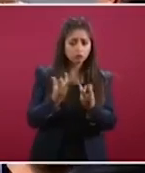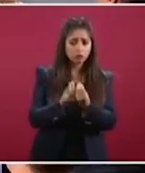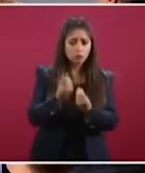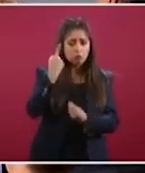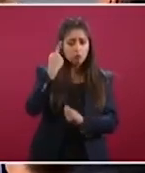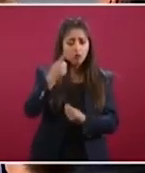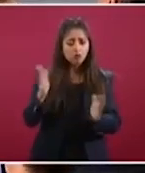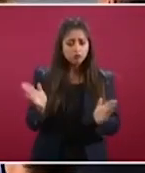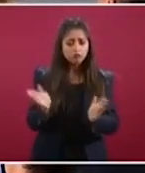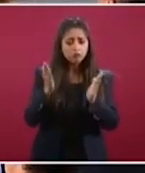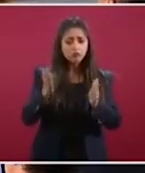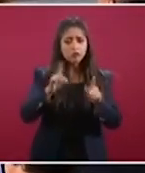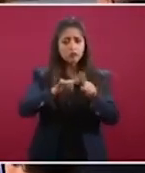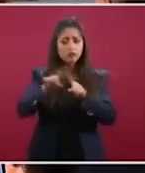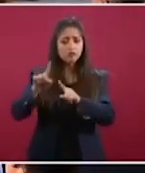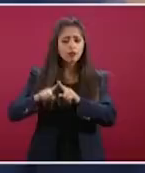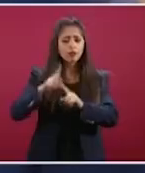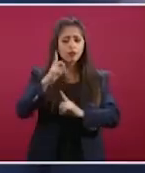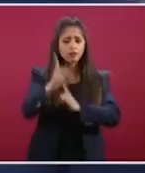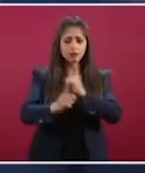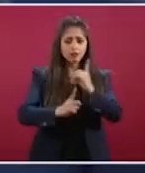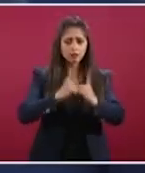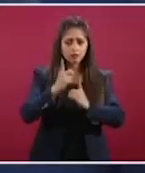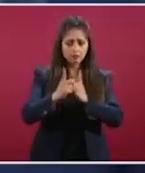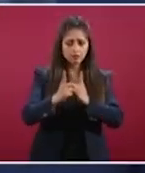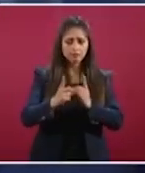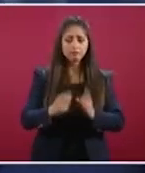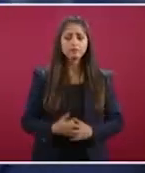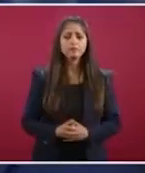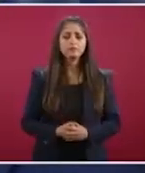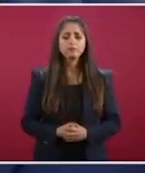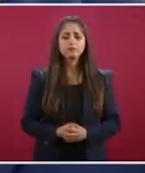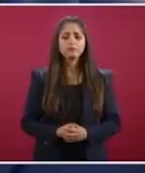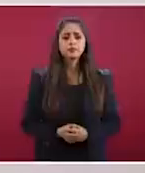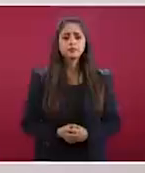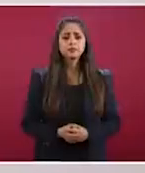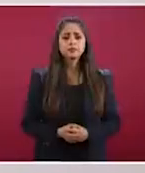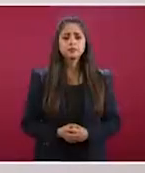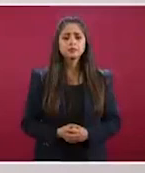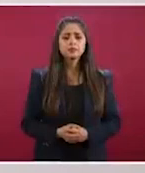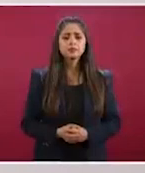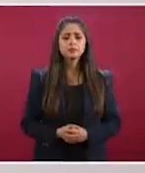las distintas disciplinas deportivas y